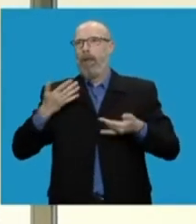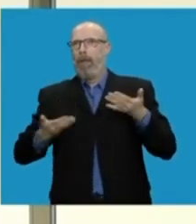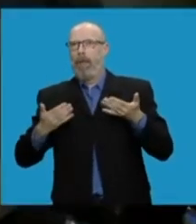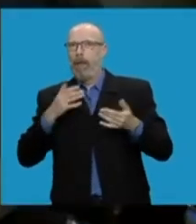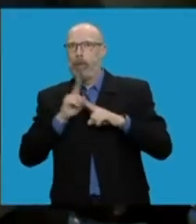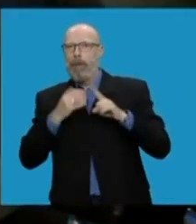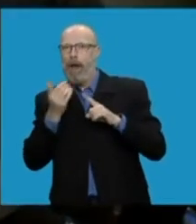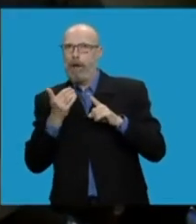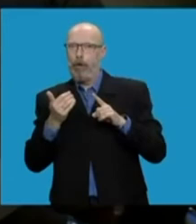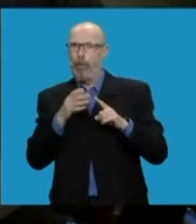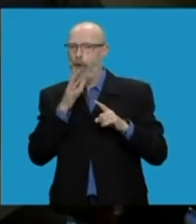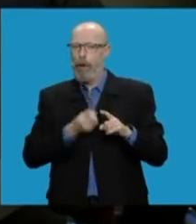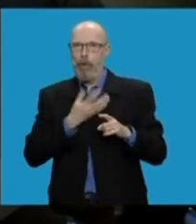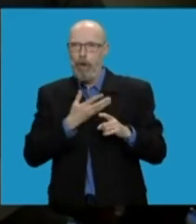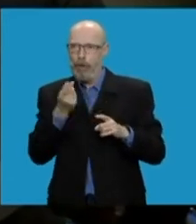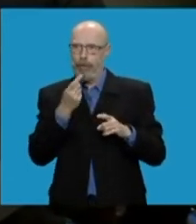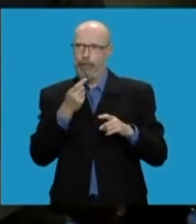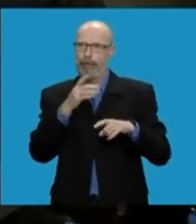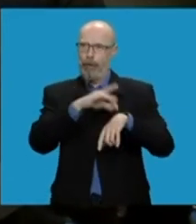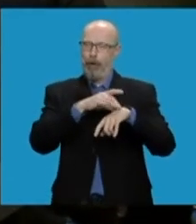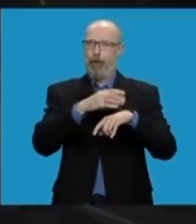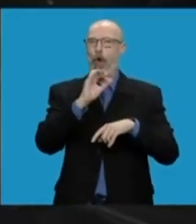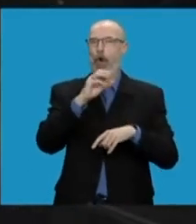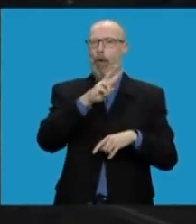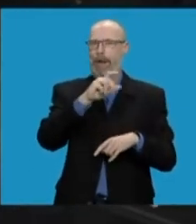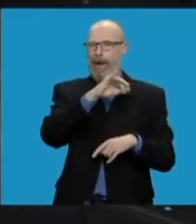tengo. Aquí está el doctor Ovejas por ahí arriba.